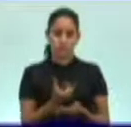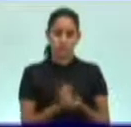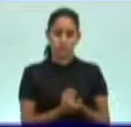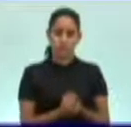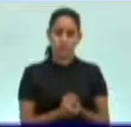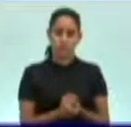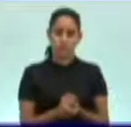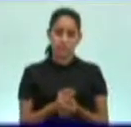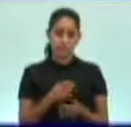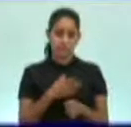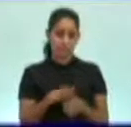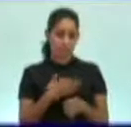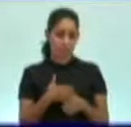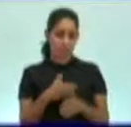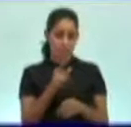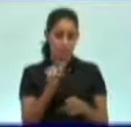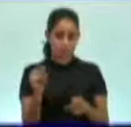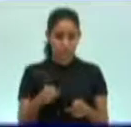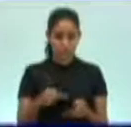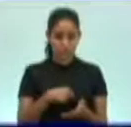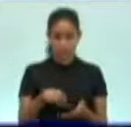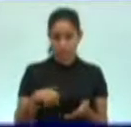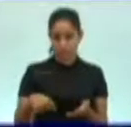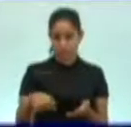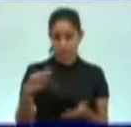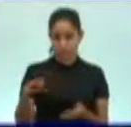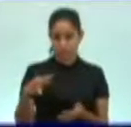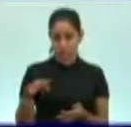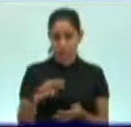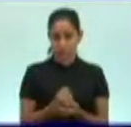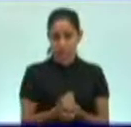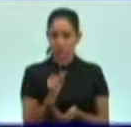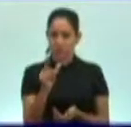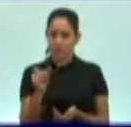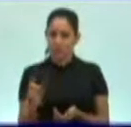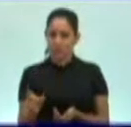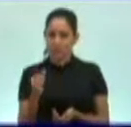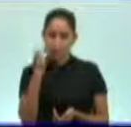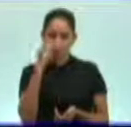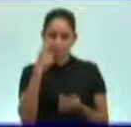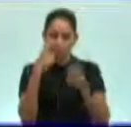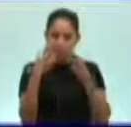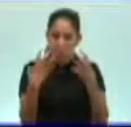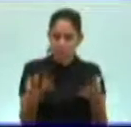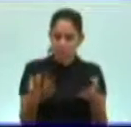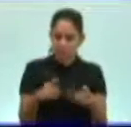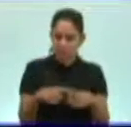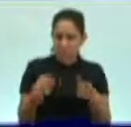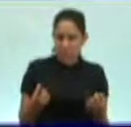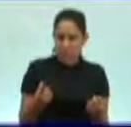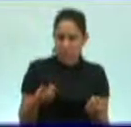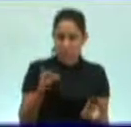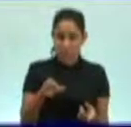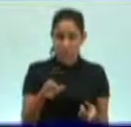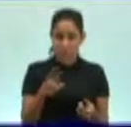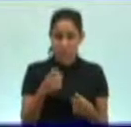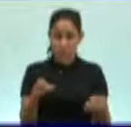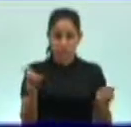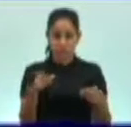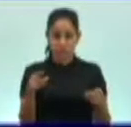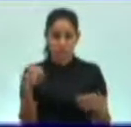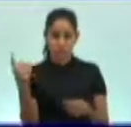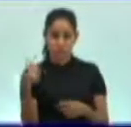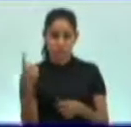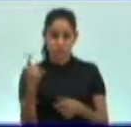letra y de las palabras claves para que podamos entender por qué ese mandato de exigir,